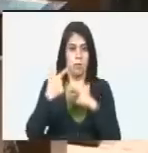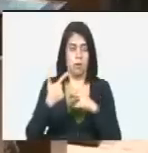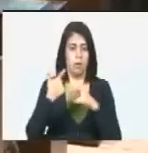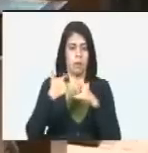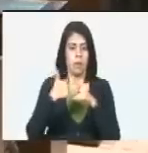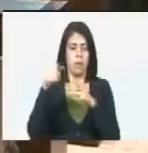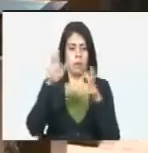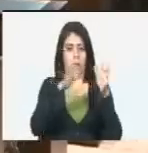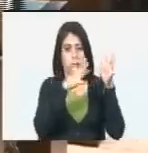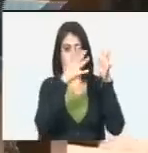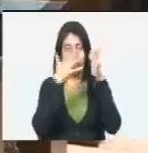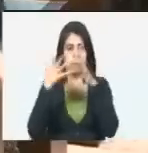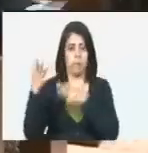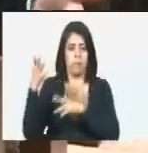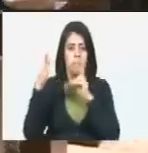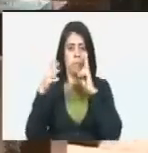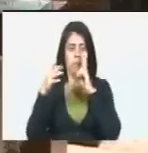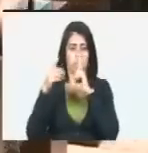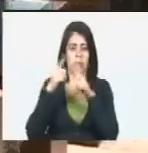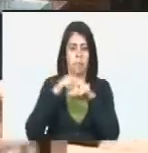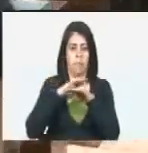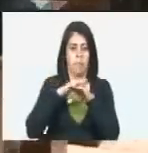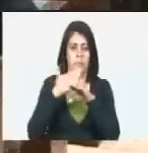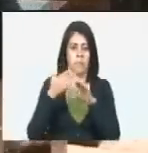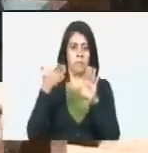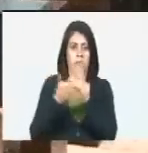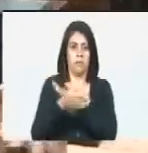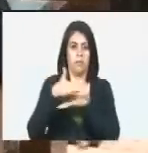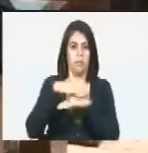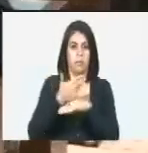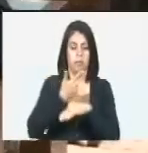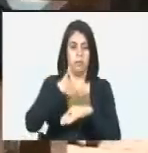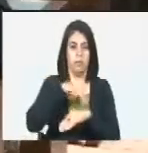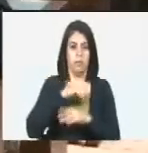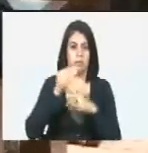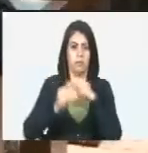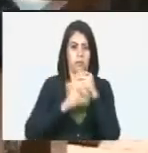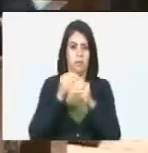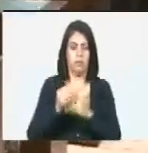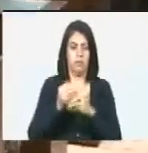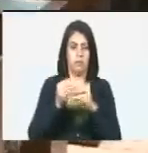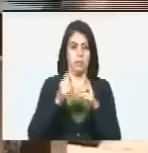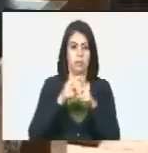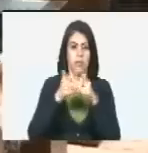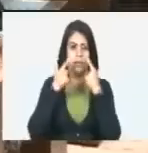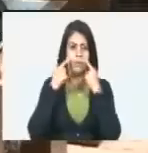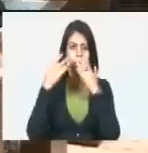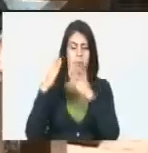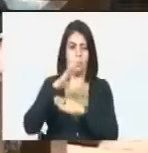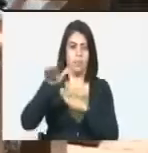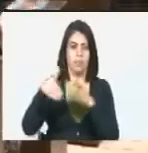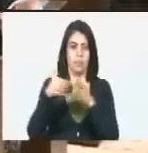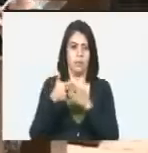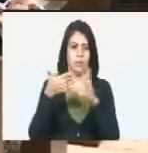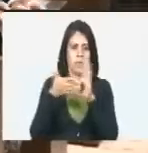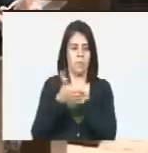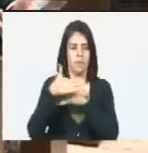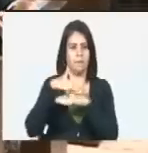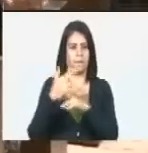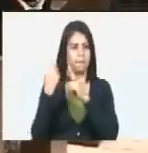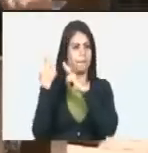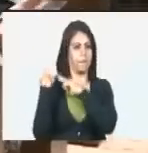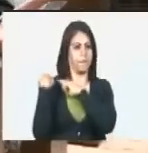de los vientos. Hay que ver lo que significa para nosotros la fachada andina, todo lo que ella representa